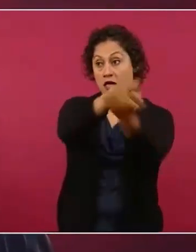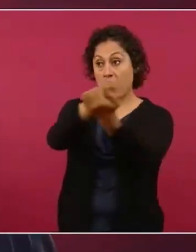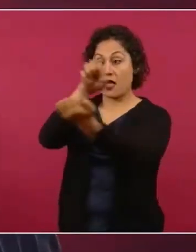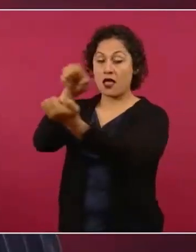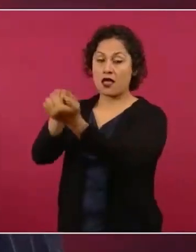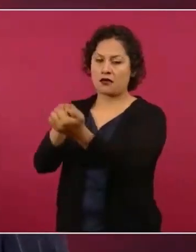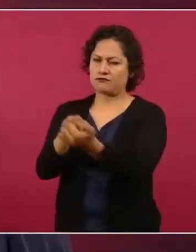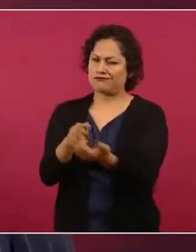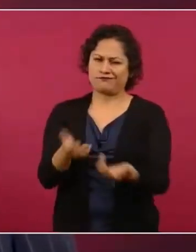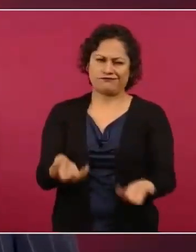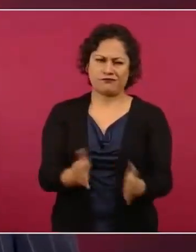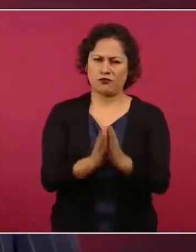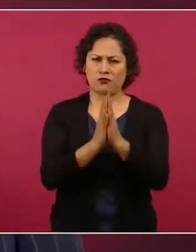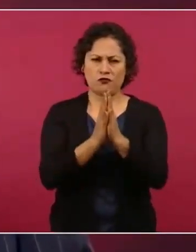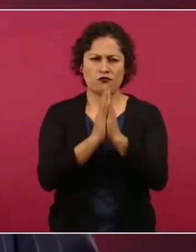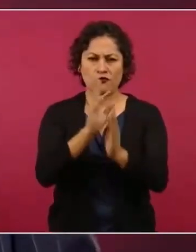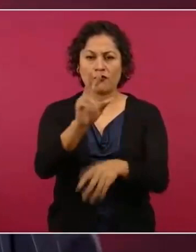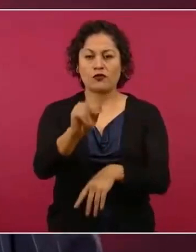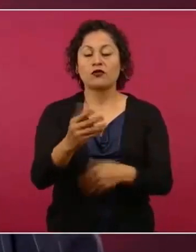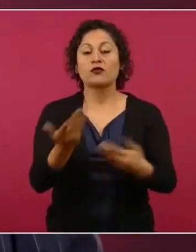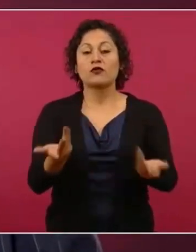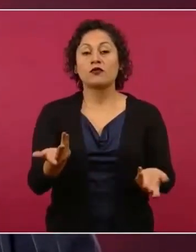Que eso puede estar inclusive